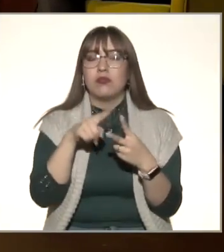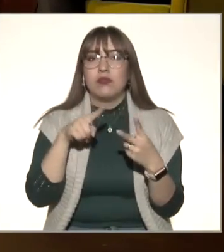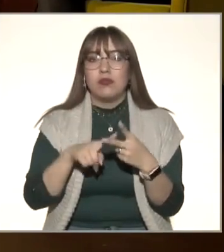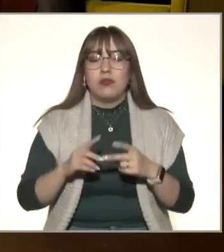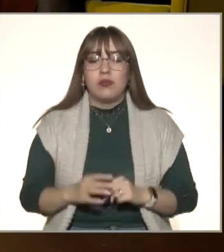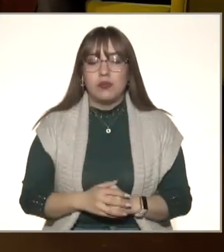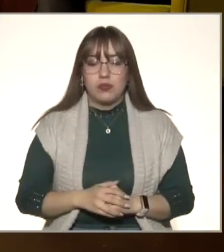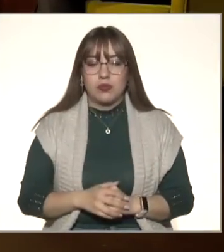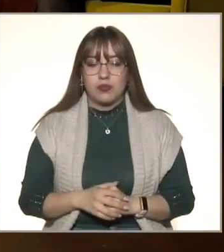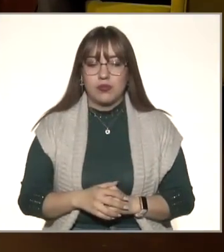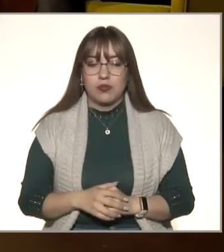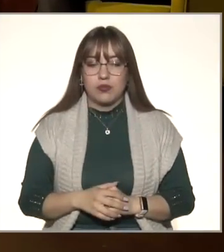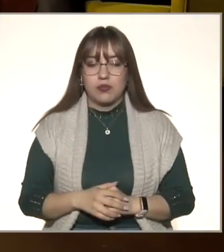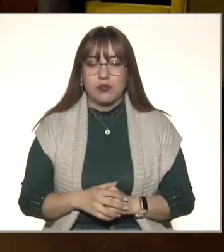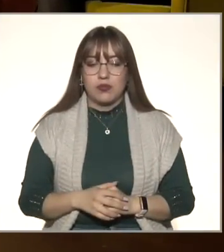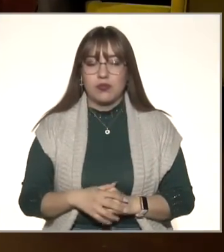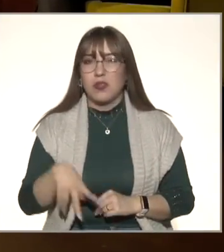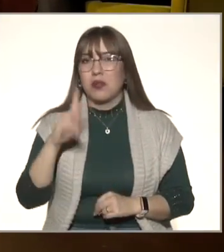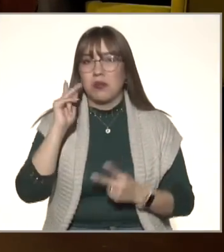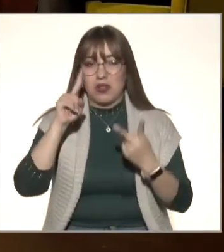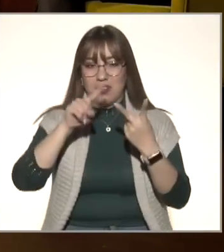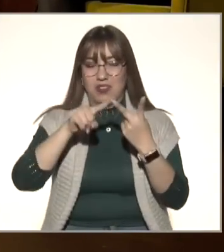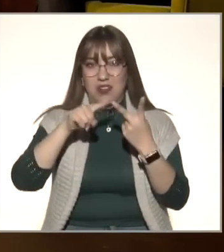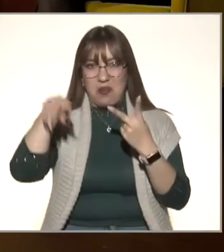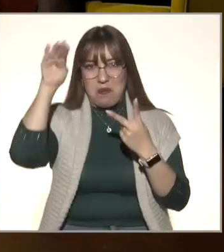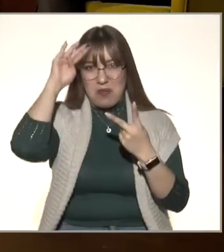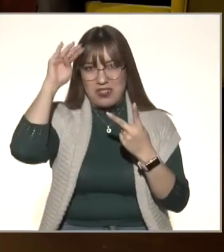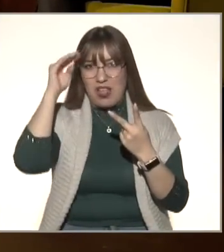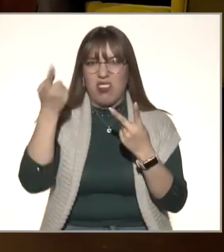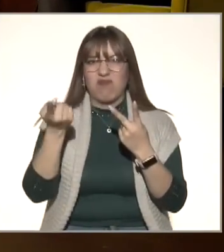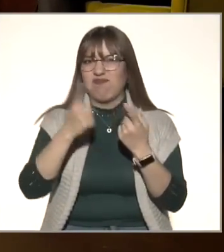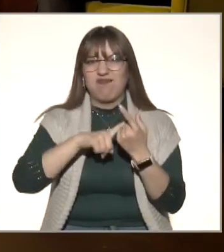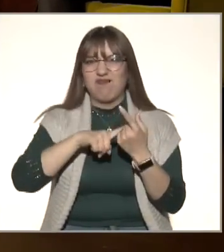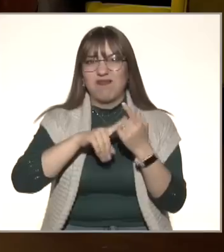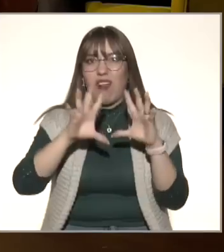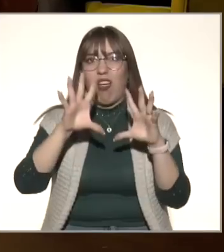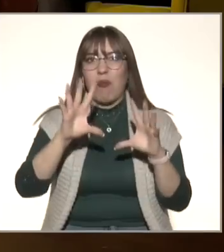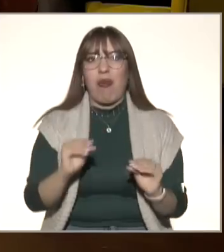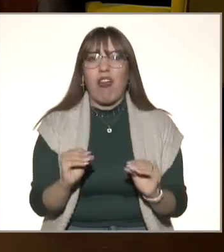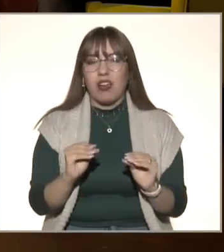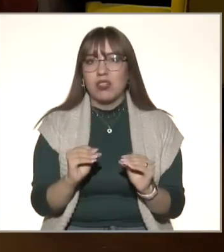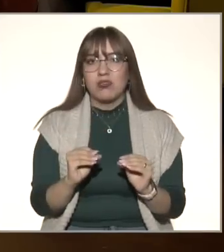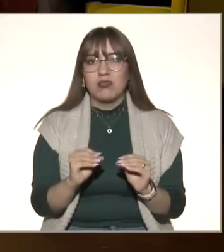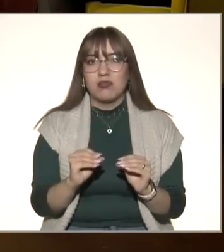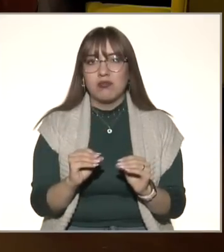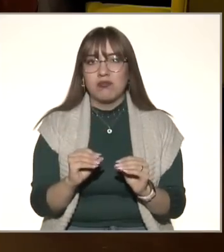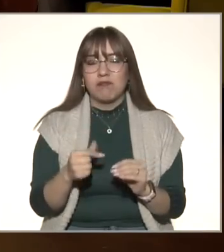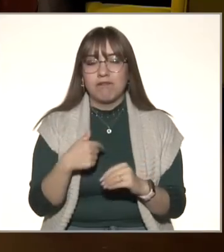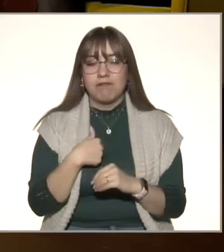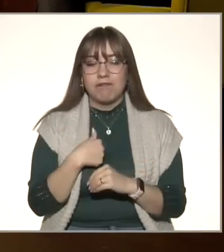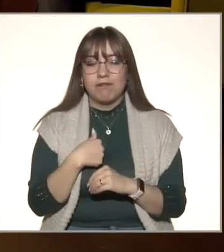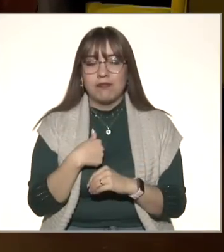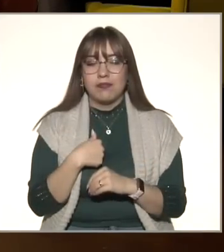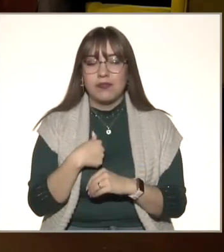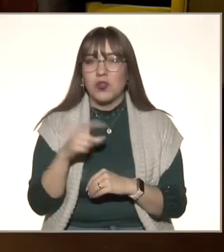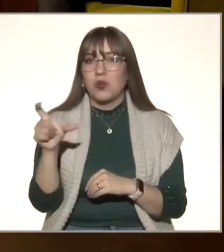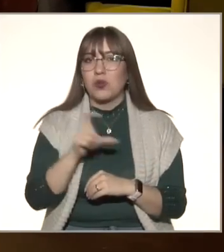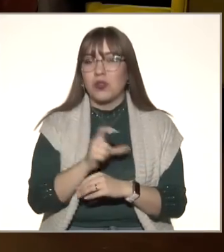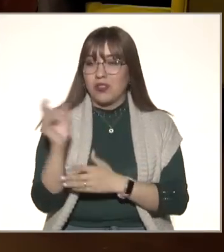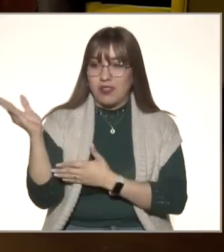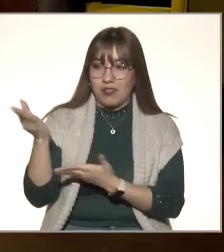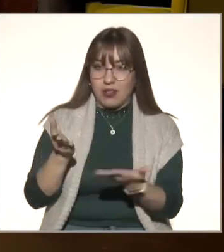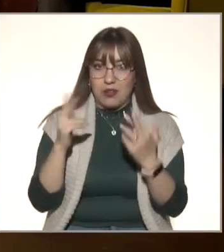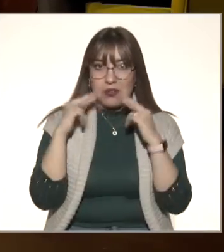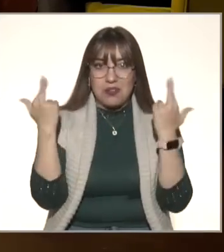modo pensar lo tenemos desconectado. Llegamos, queremos estar contentos, no queremos estar pensando. Y